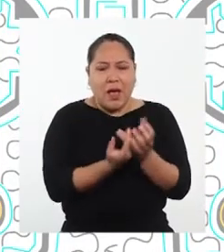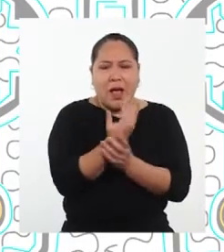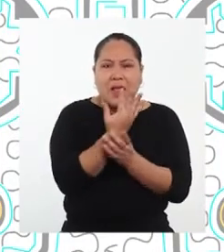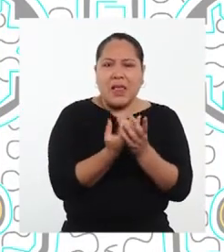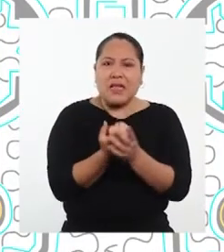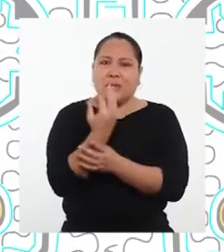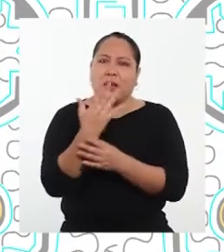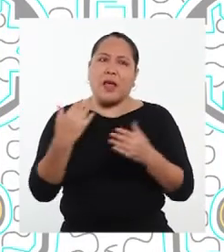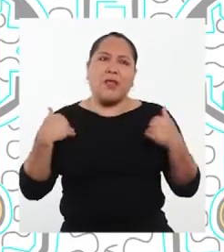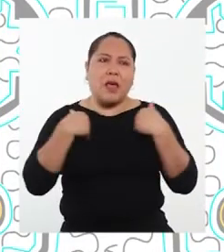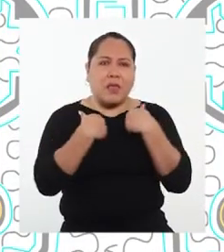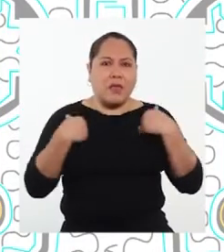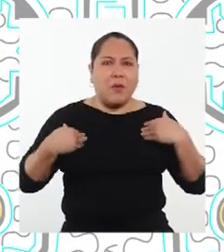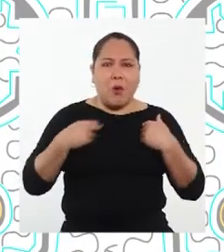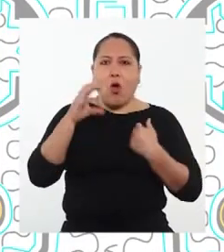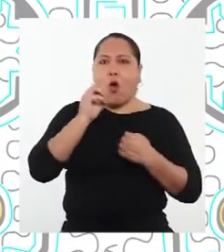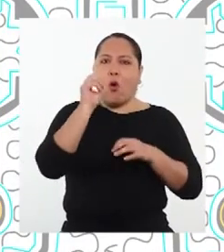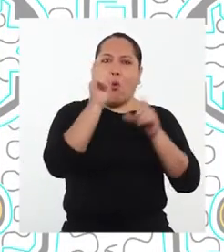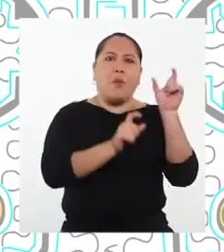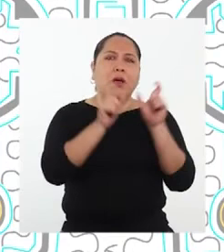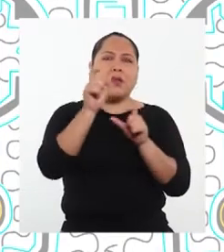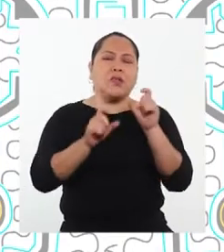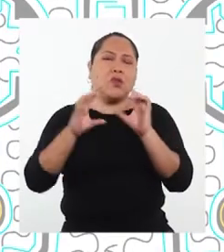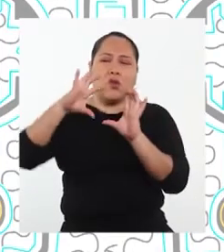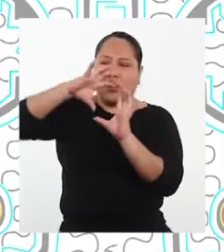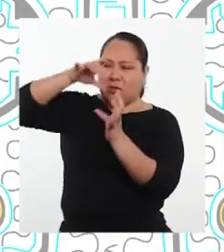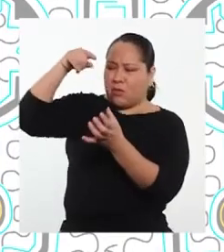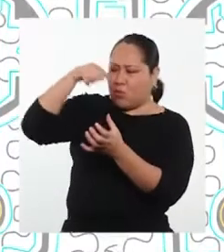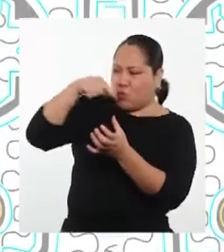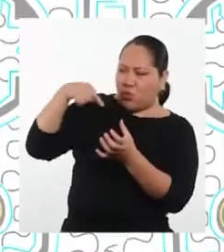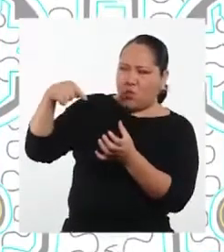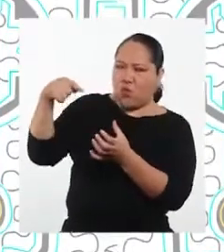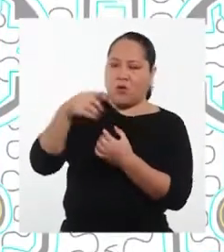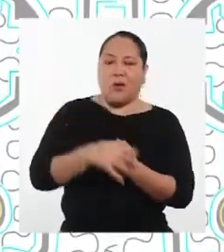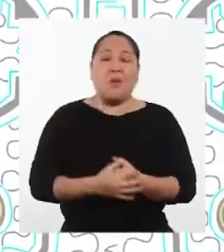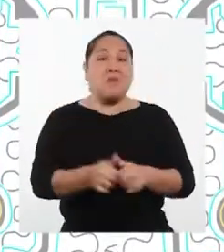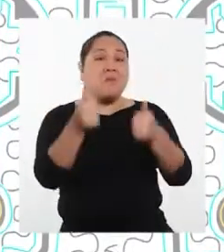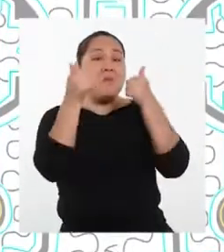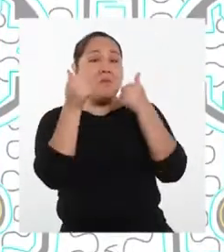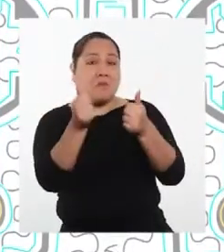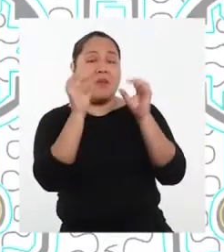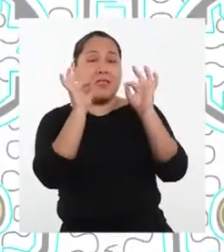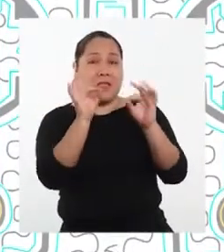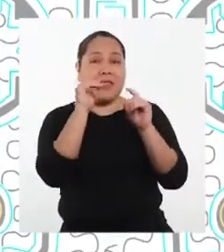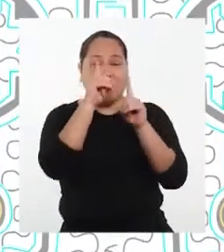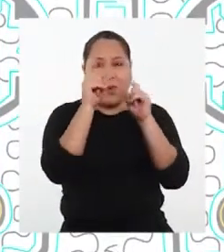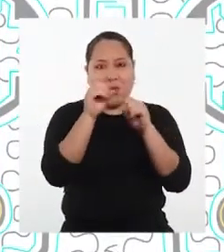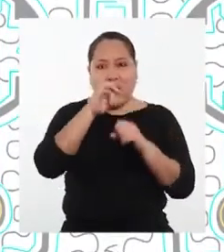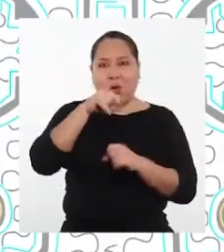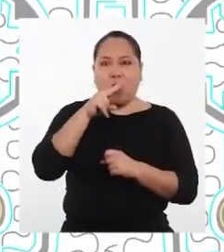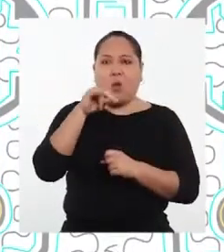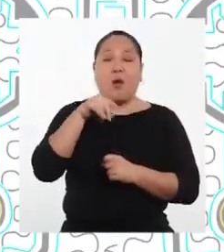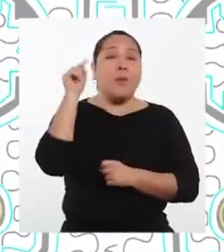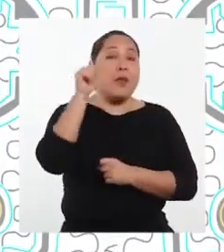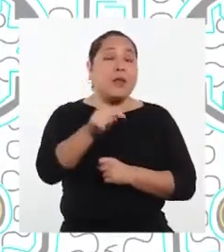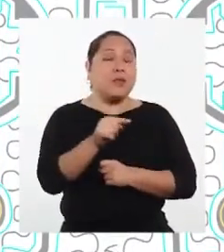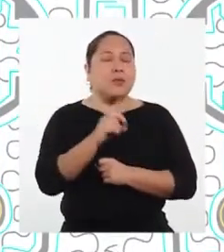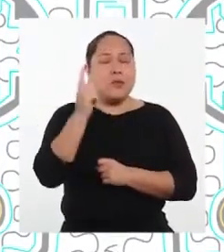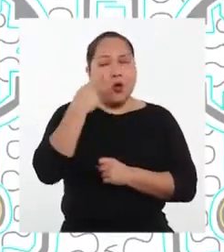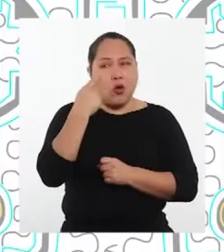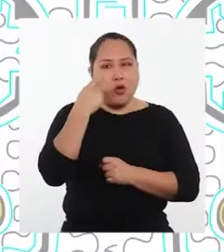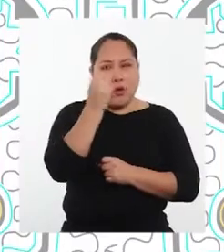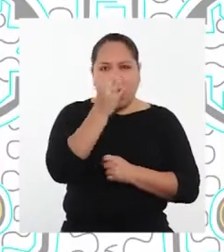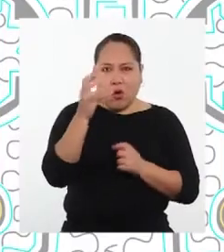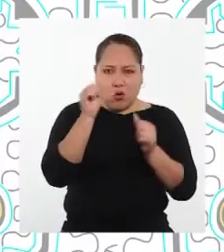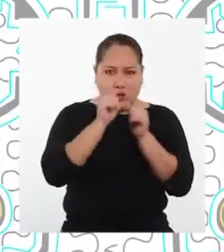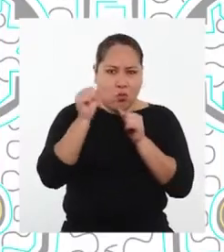plantas, animales o personas en el mundo? Excelente pregunta, Juan. Para ello, vamos a conocer